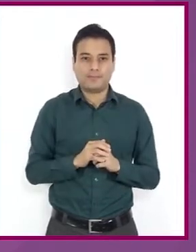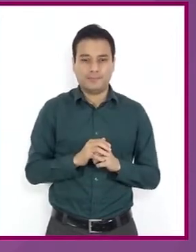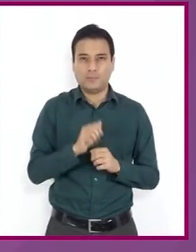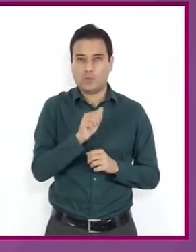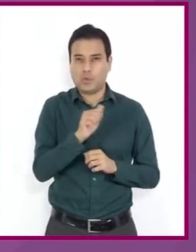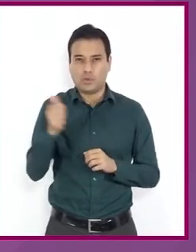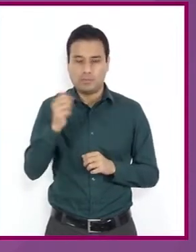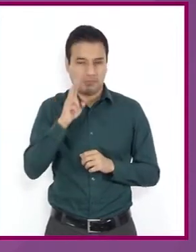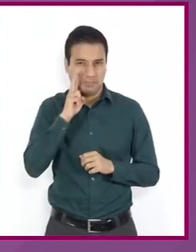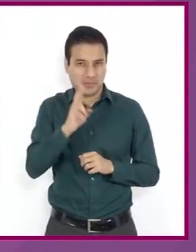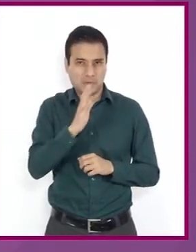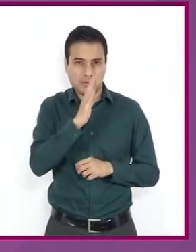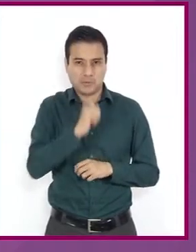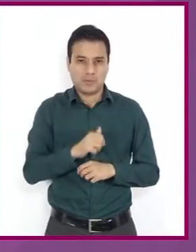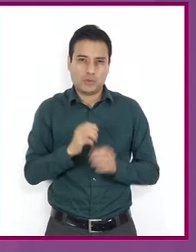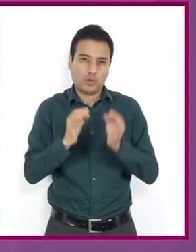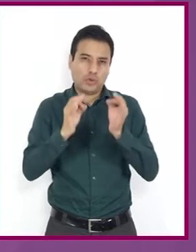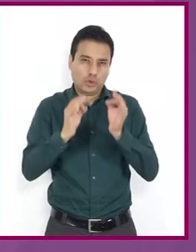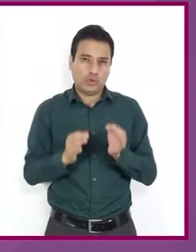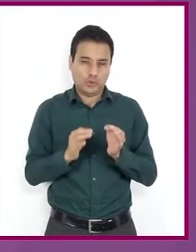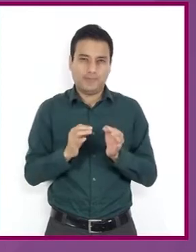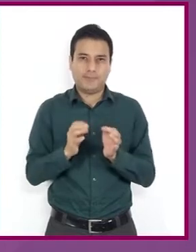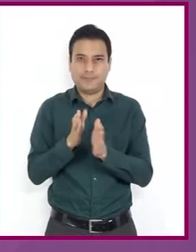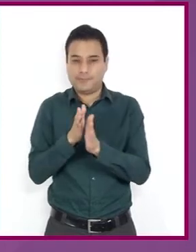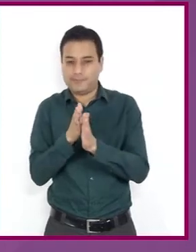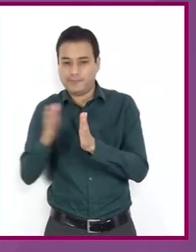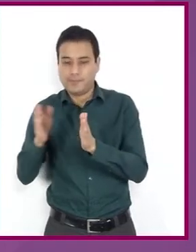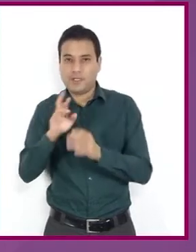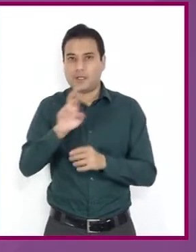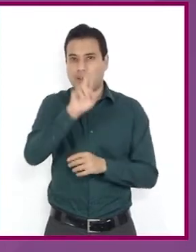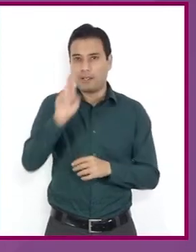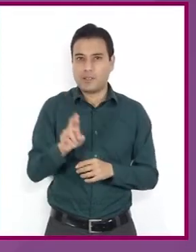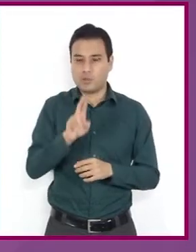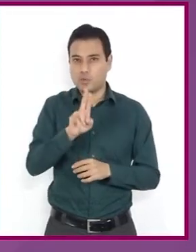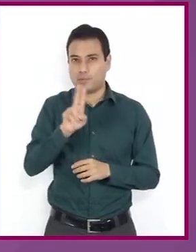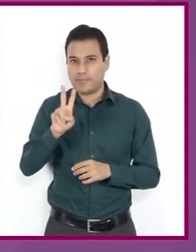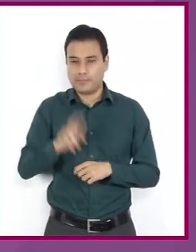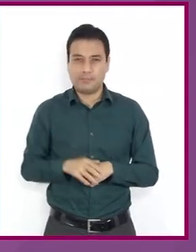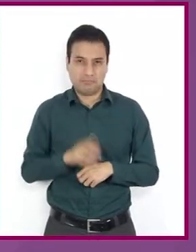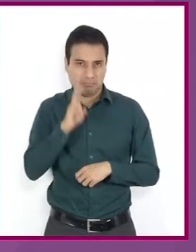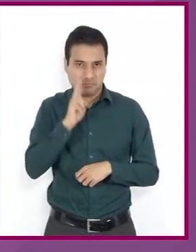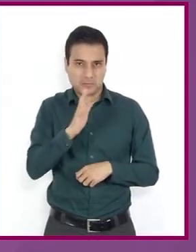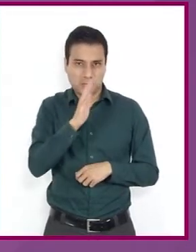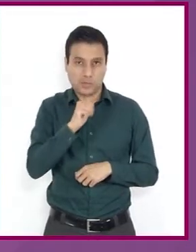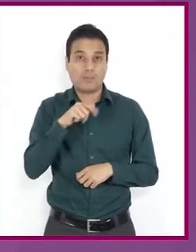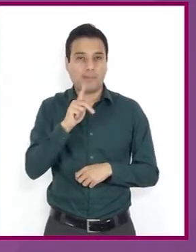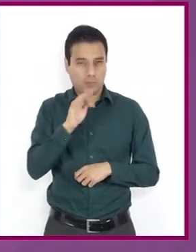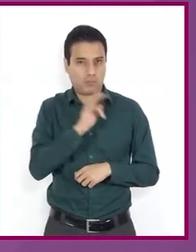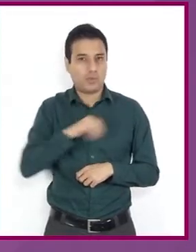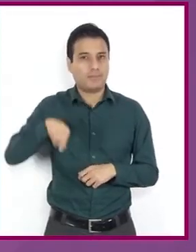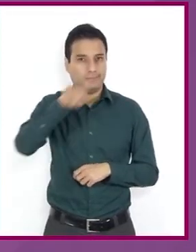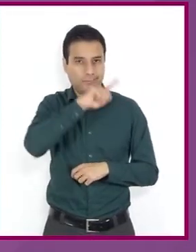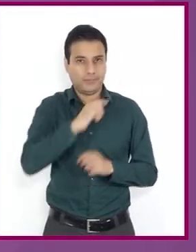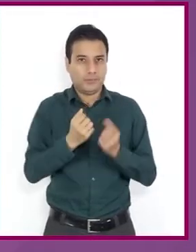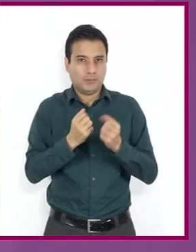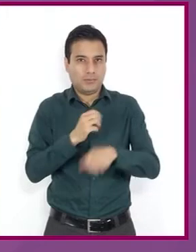podemos ver son las radiaciones ultravioletas, que tampoco percibimos, pero que pueden causarnos quemaduras